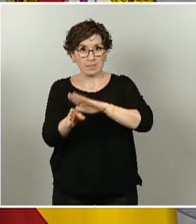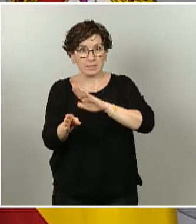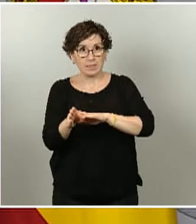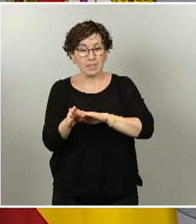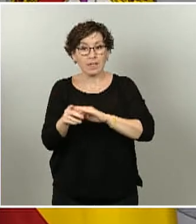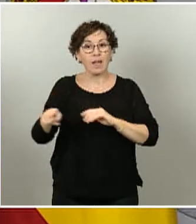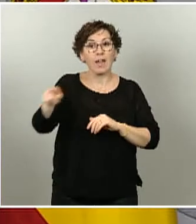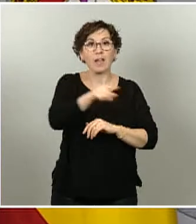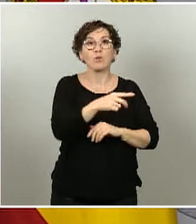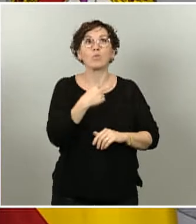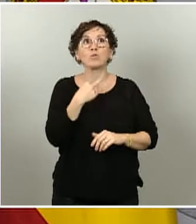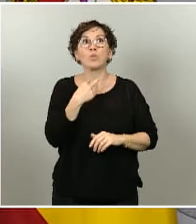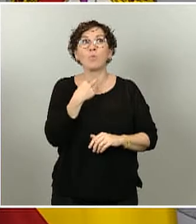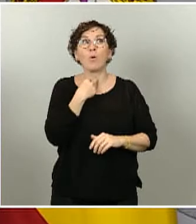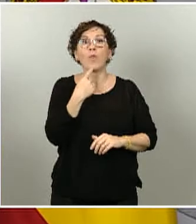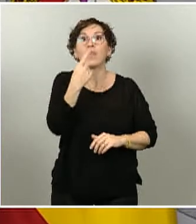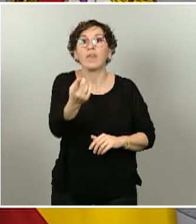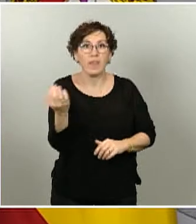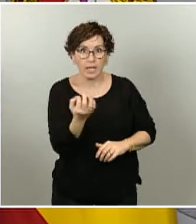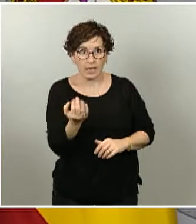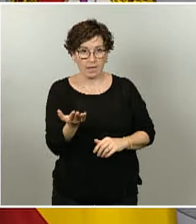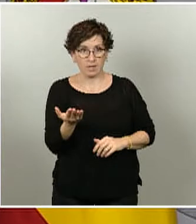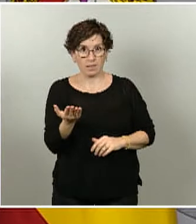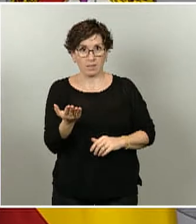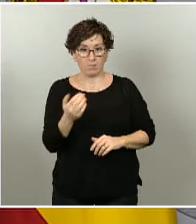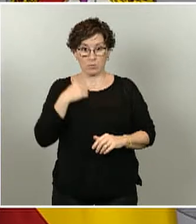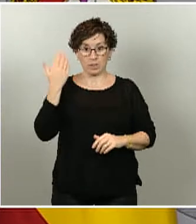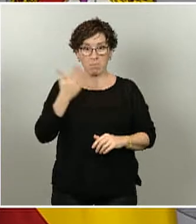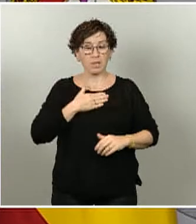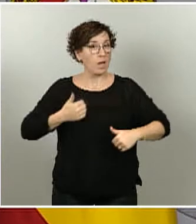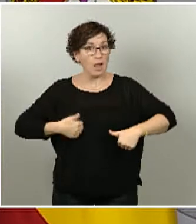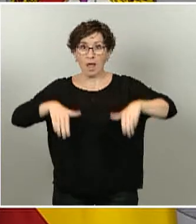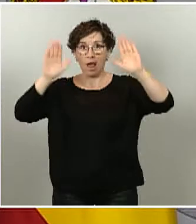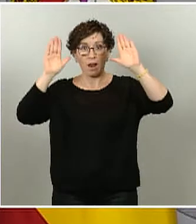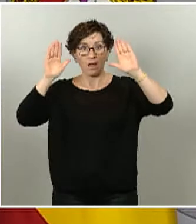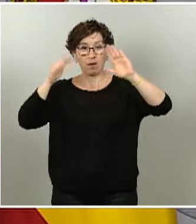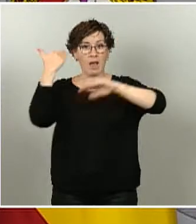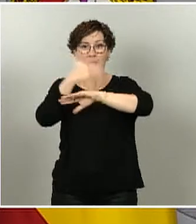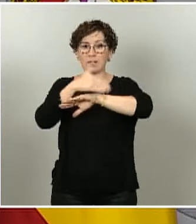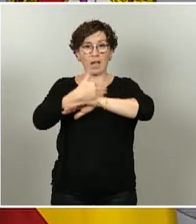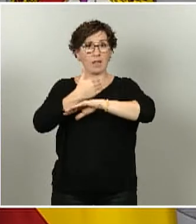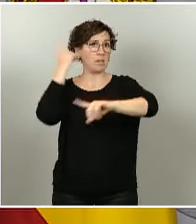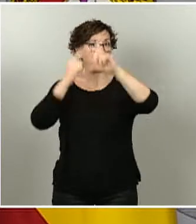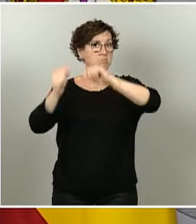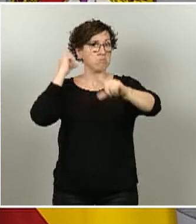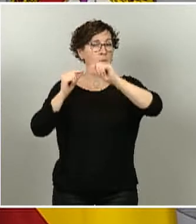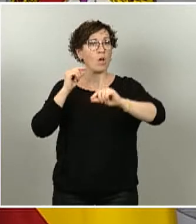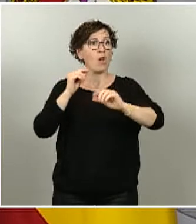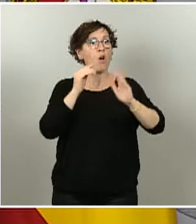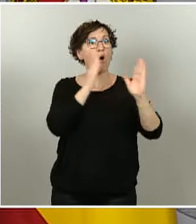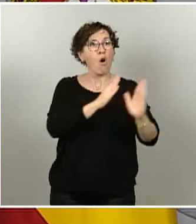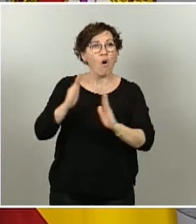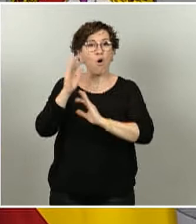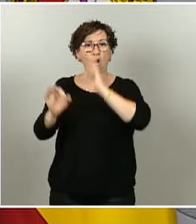directamente es que en el día de mañana salgan los ciudadanos sin orden, sin ningún tipo de concierto y, por tanto, dando pie a que se